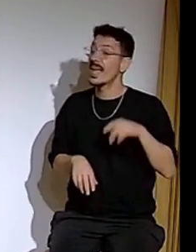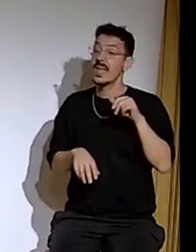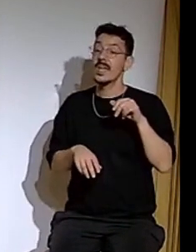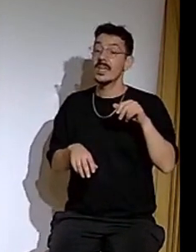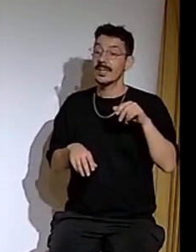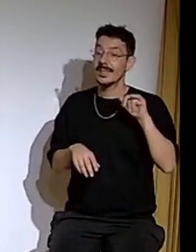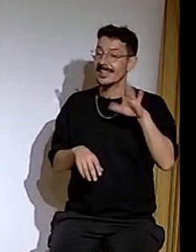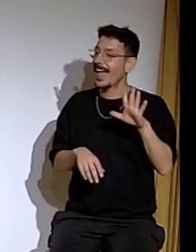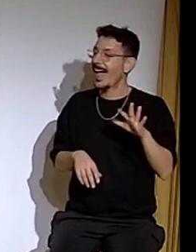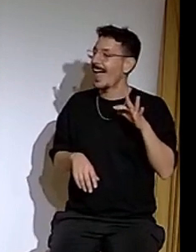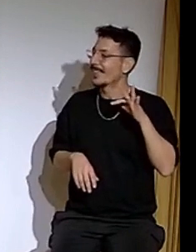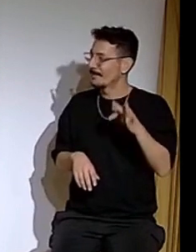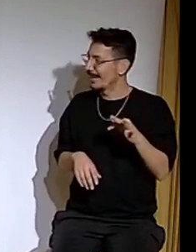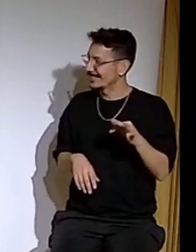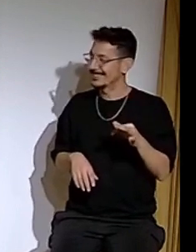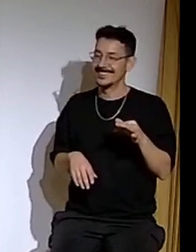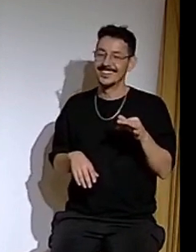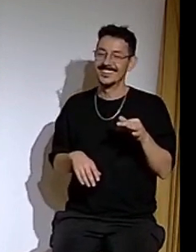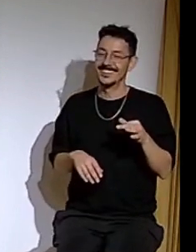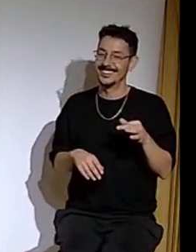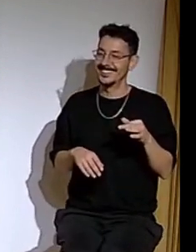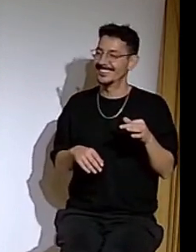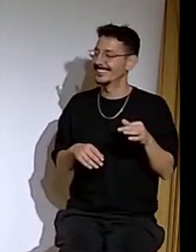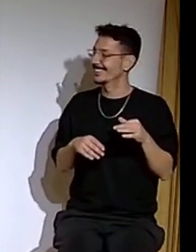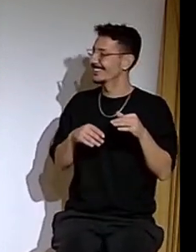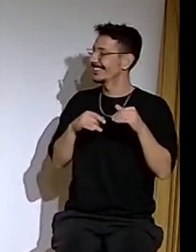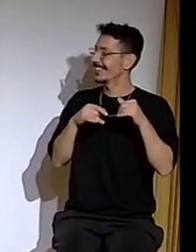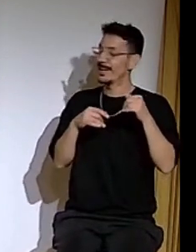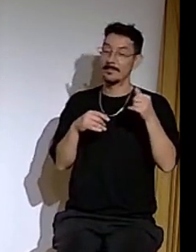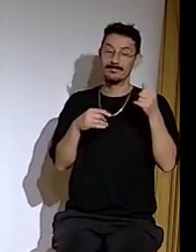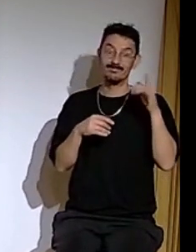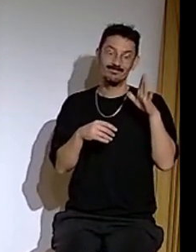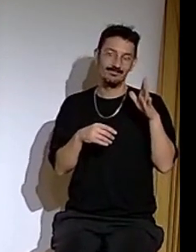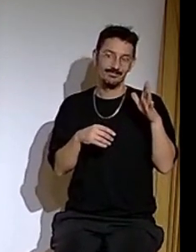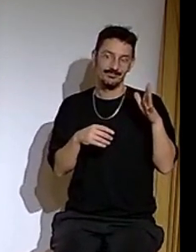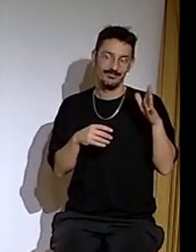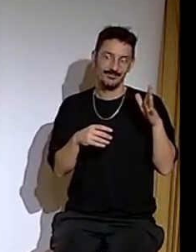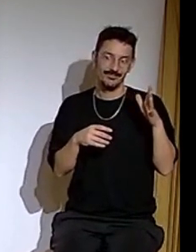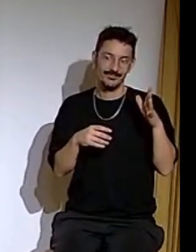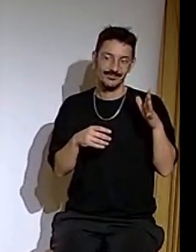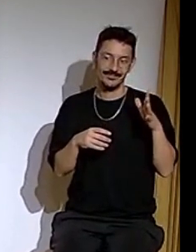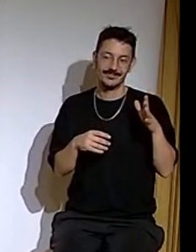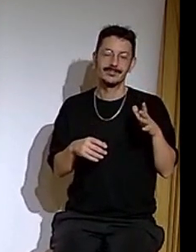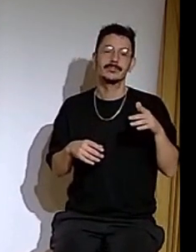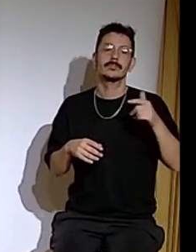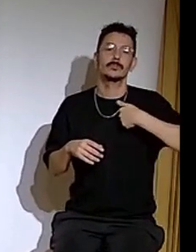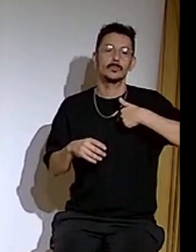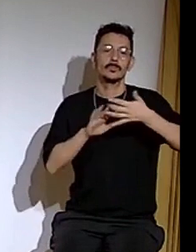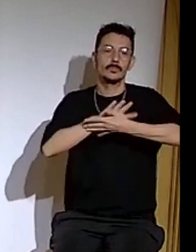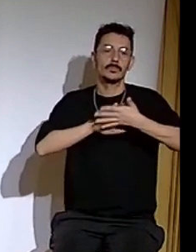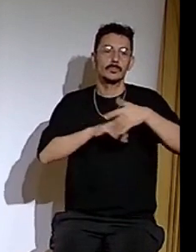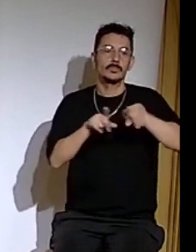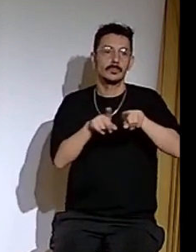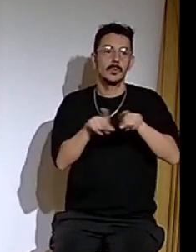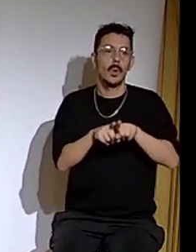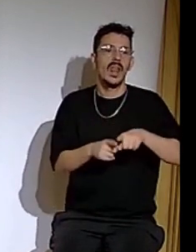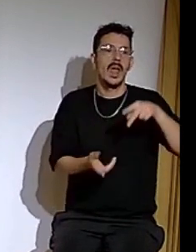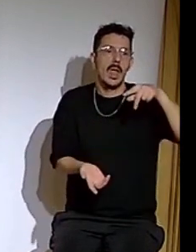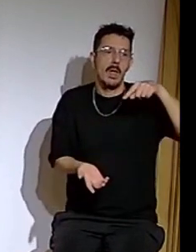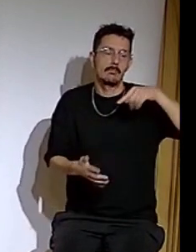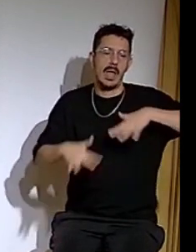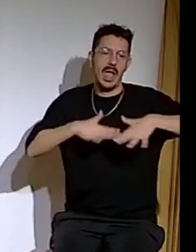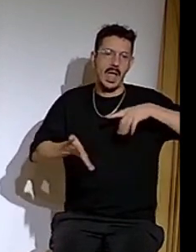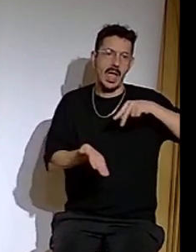transformó entonces si queremos lugares dentro de las instituciones y obviamente fuera yo hablo como activista y por eso puedo decir estas cosas aquí tan tranquilamente